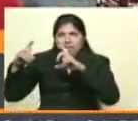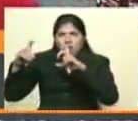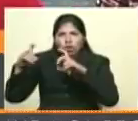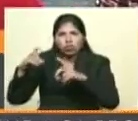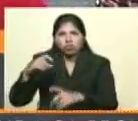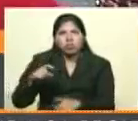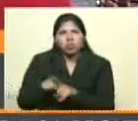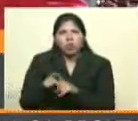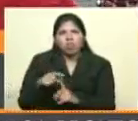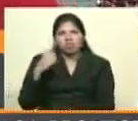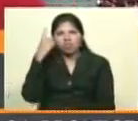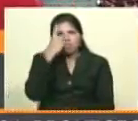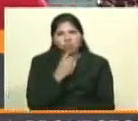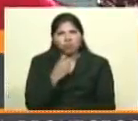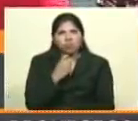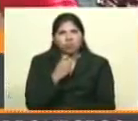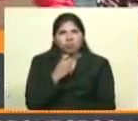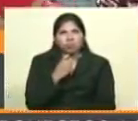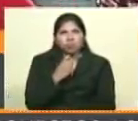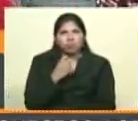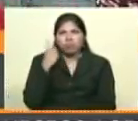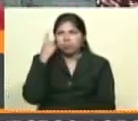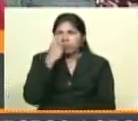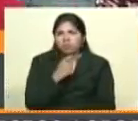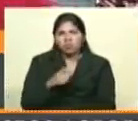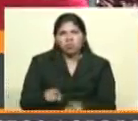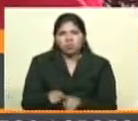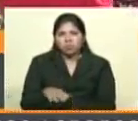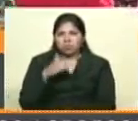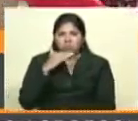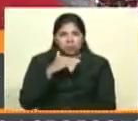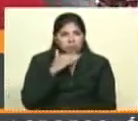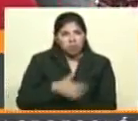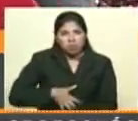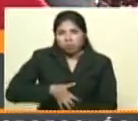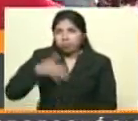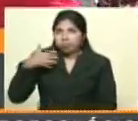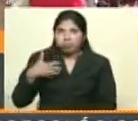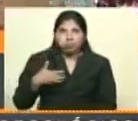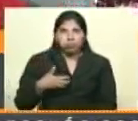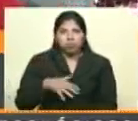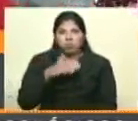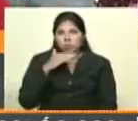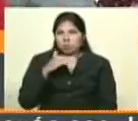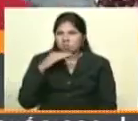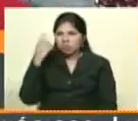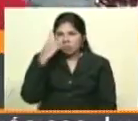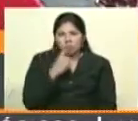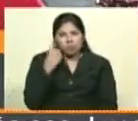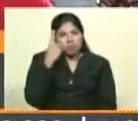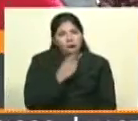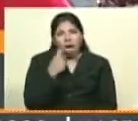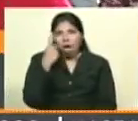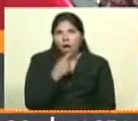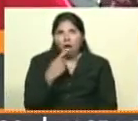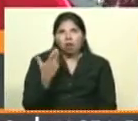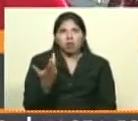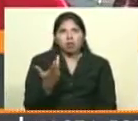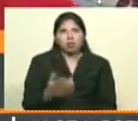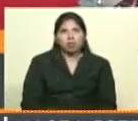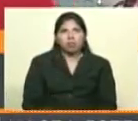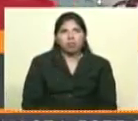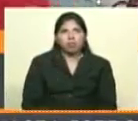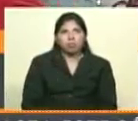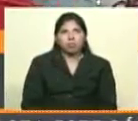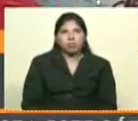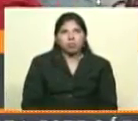compadre. No se siente en su propio cuerpo. Siente que no es su cuerpo, que es el cuerpo de otro. Que es el